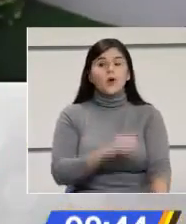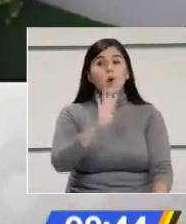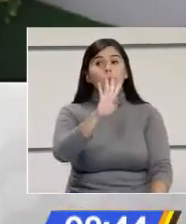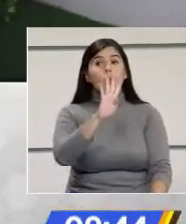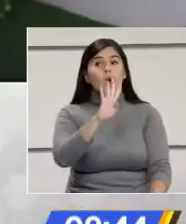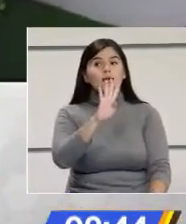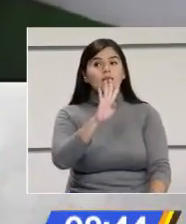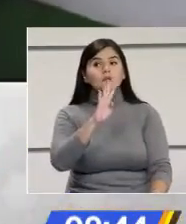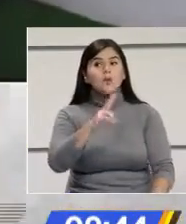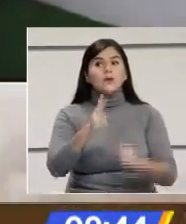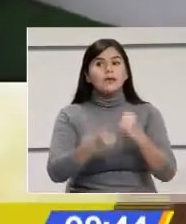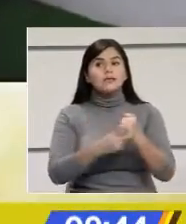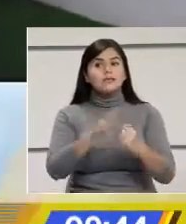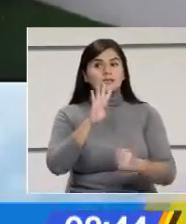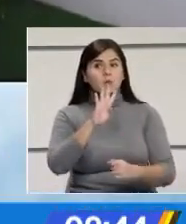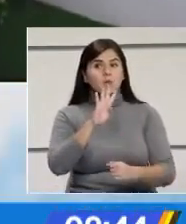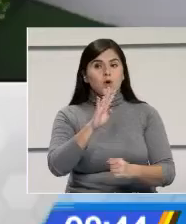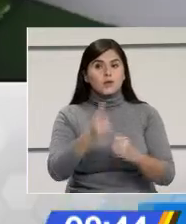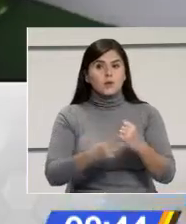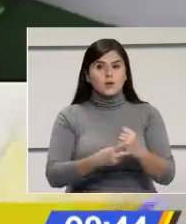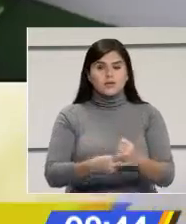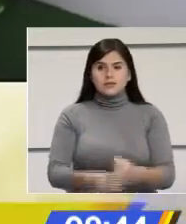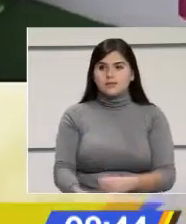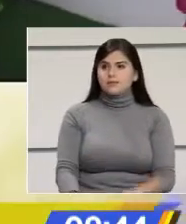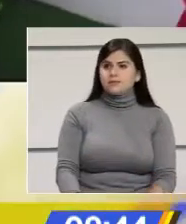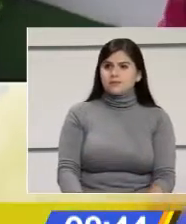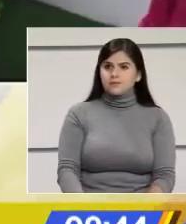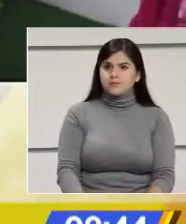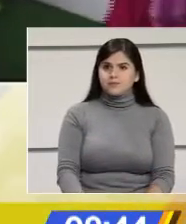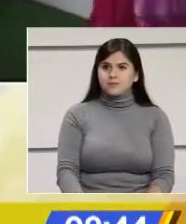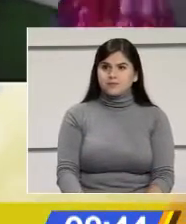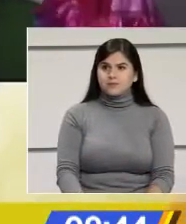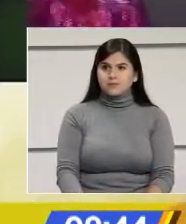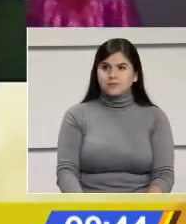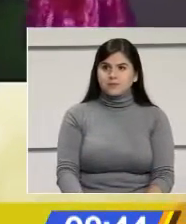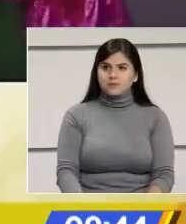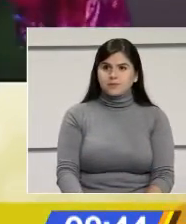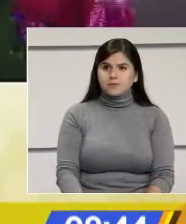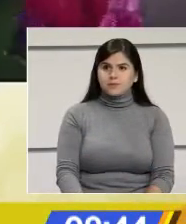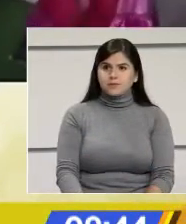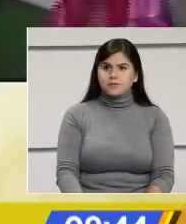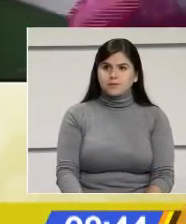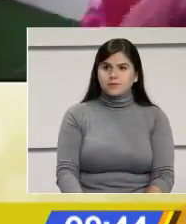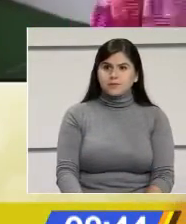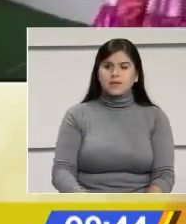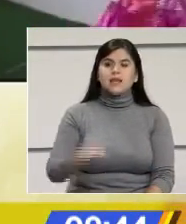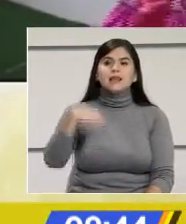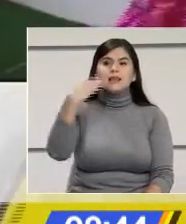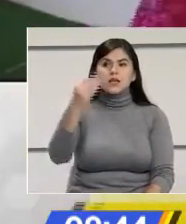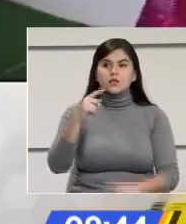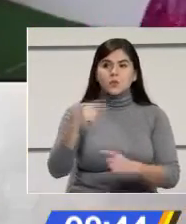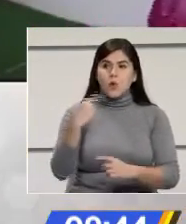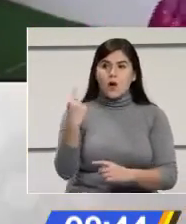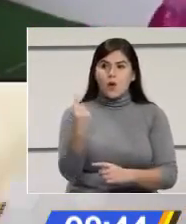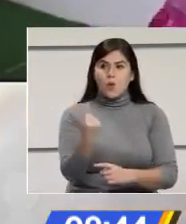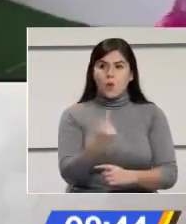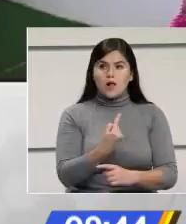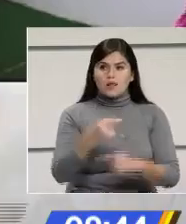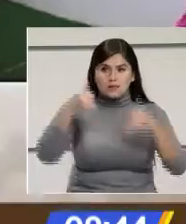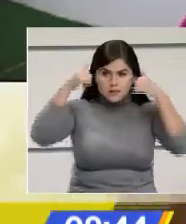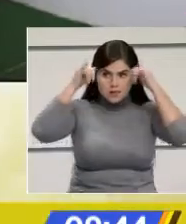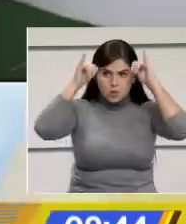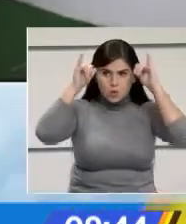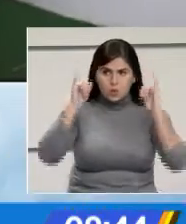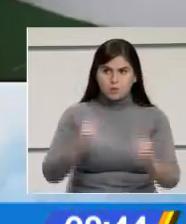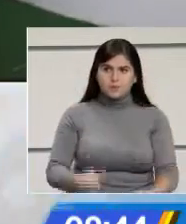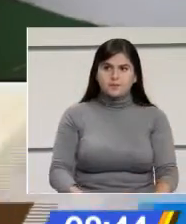uno. Cuatro, me falta otro. Una, cuatro tiempos, cuatro. Y luego viene una vuelta, la chica del torito da una